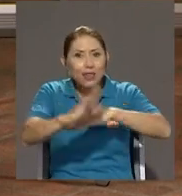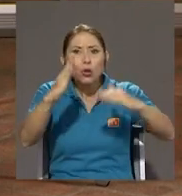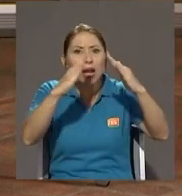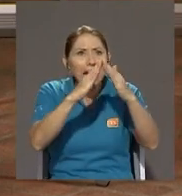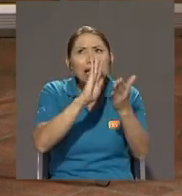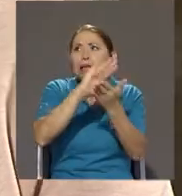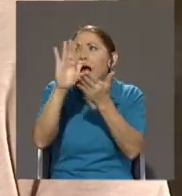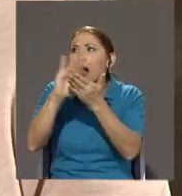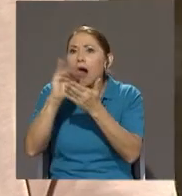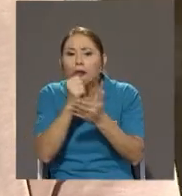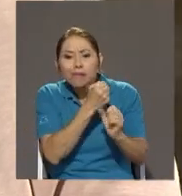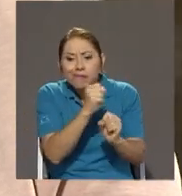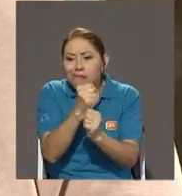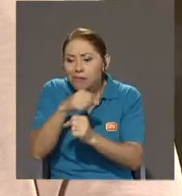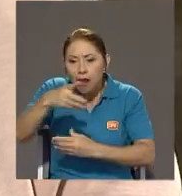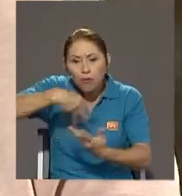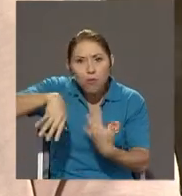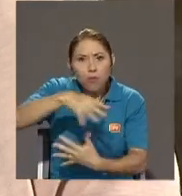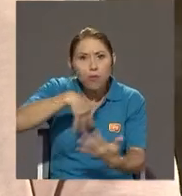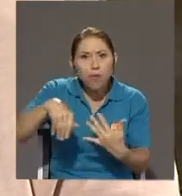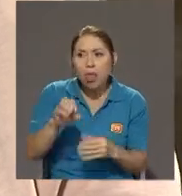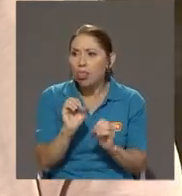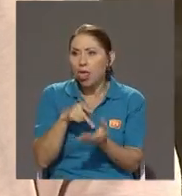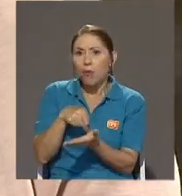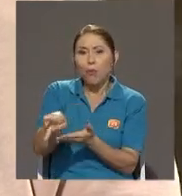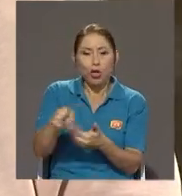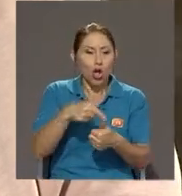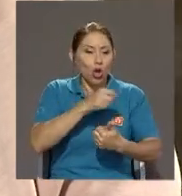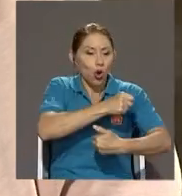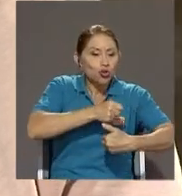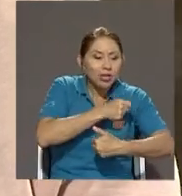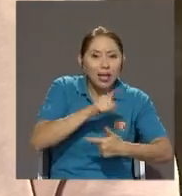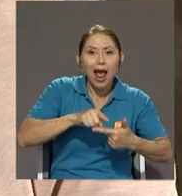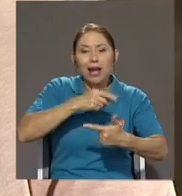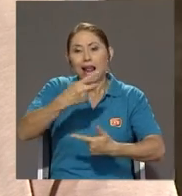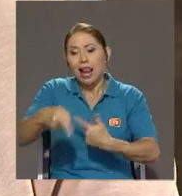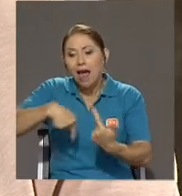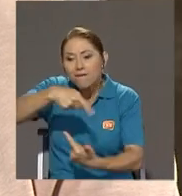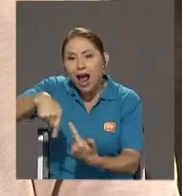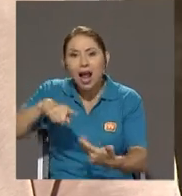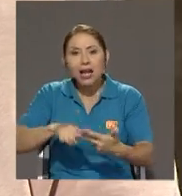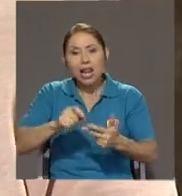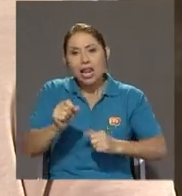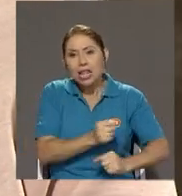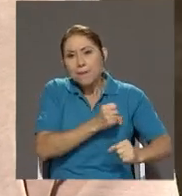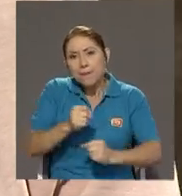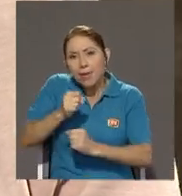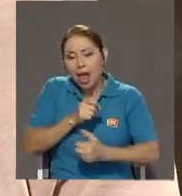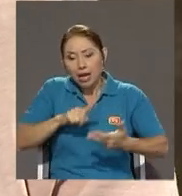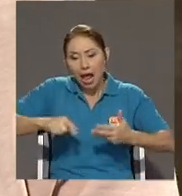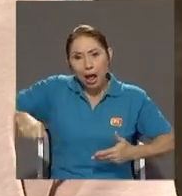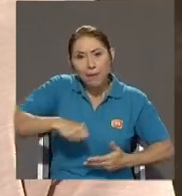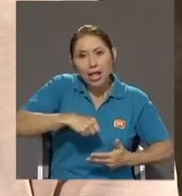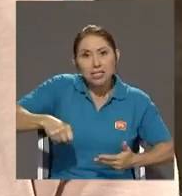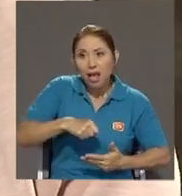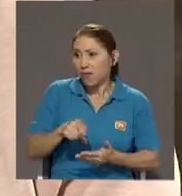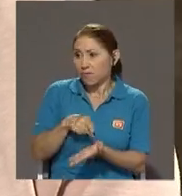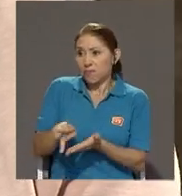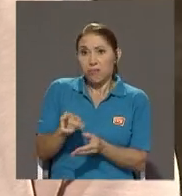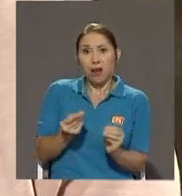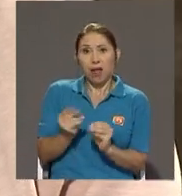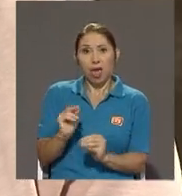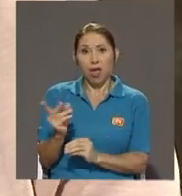una remuneración, pero son producción, cocinar, lavar, limpiar, aplanchar, el 75% de esas